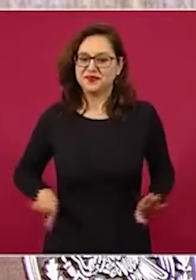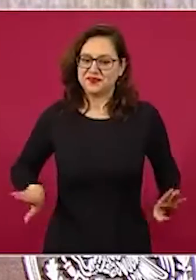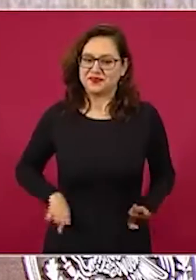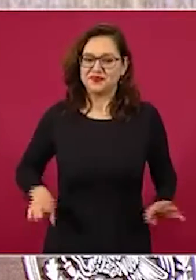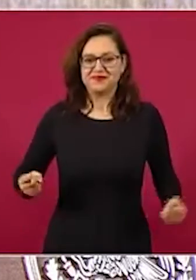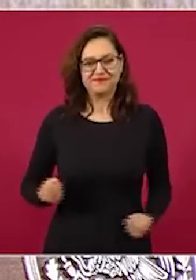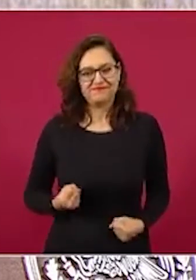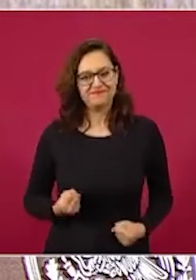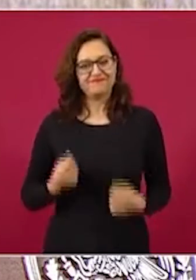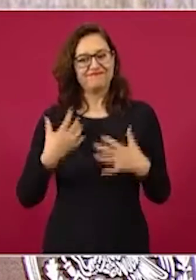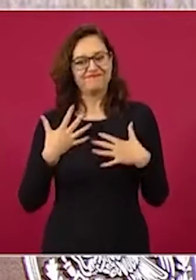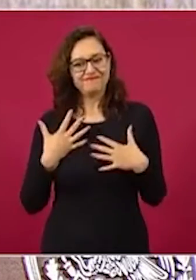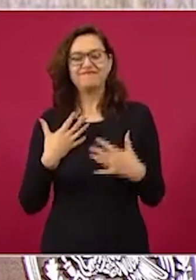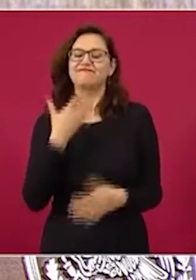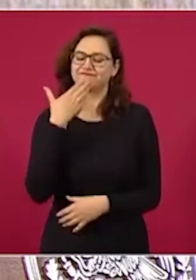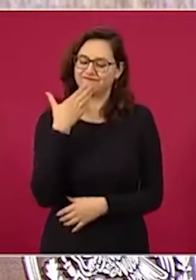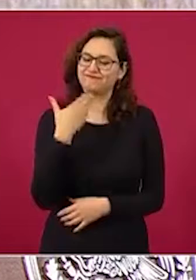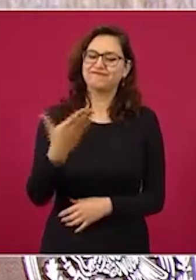Bueno, vamos